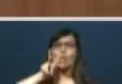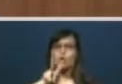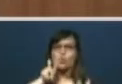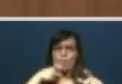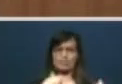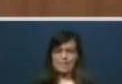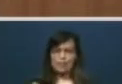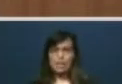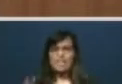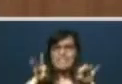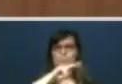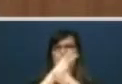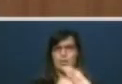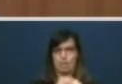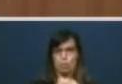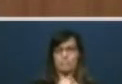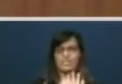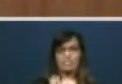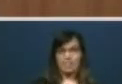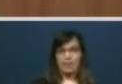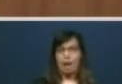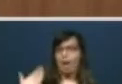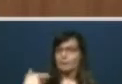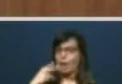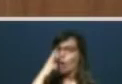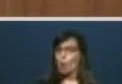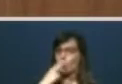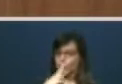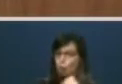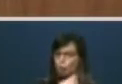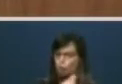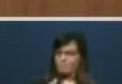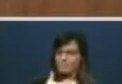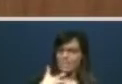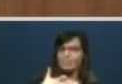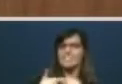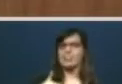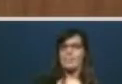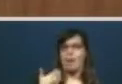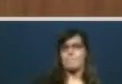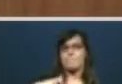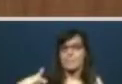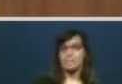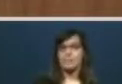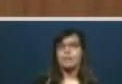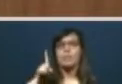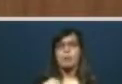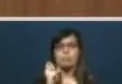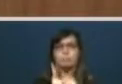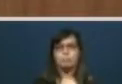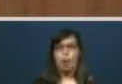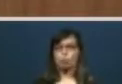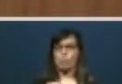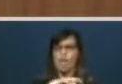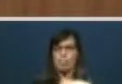superaremos ampliamente las 500 a las que nos habíamos comprometido en la legislatura continuamos apostando por la autonomía de los centros a